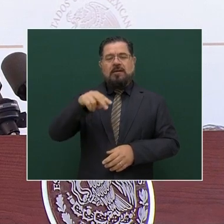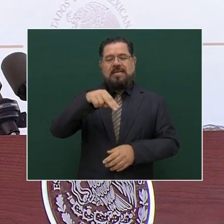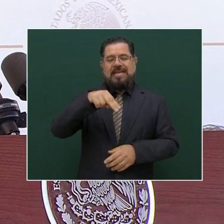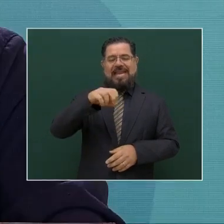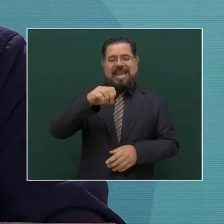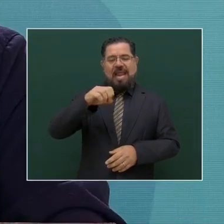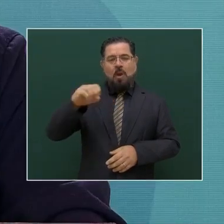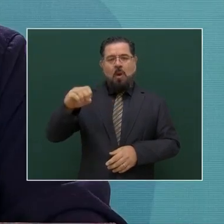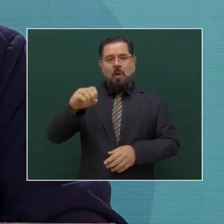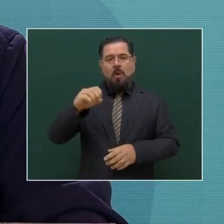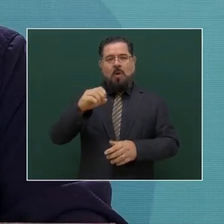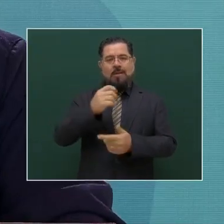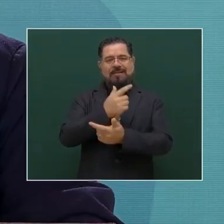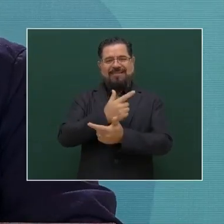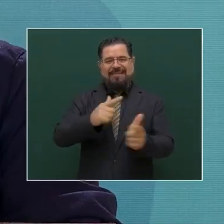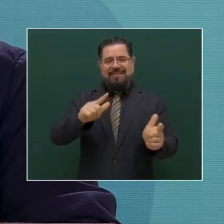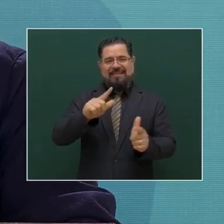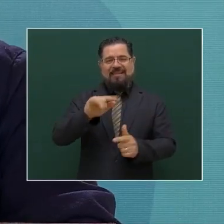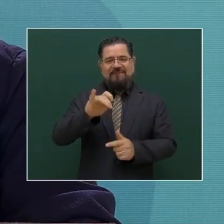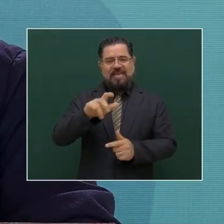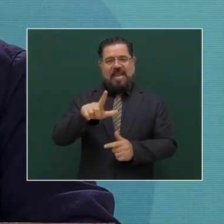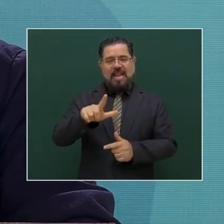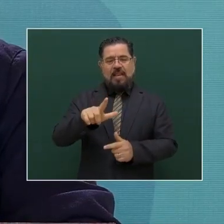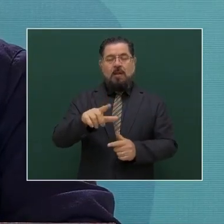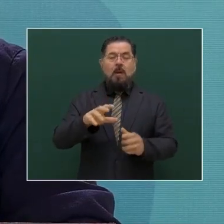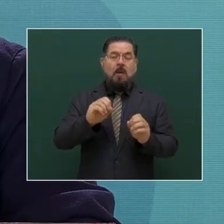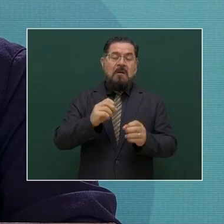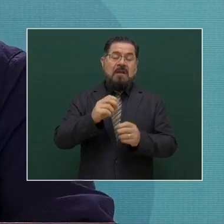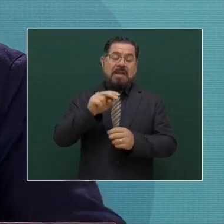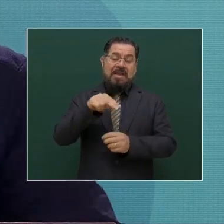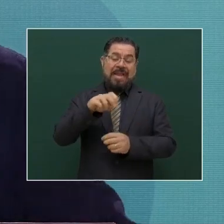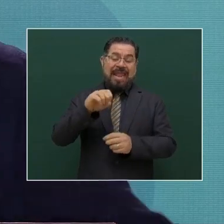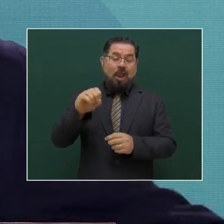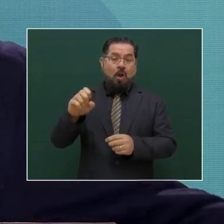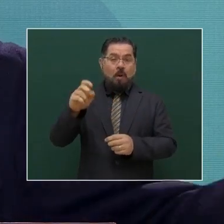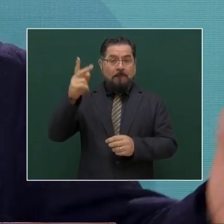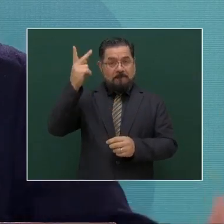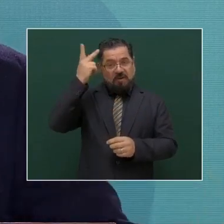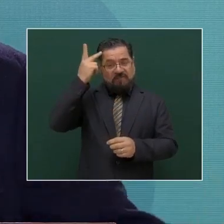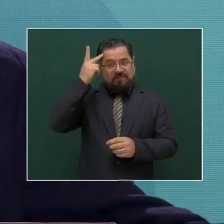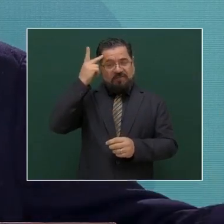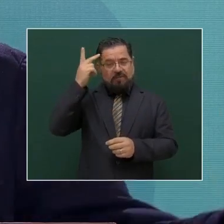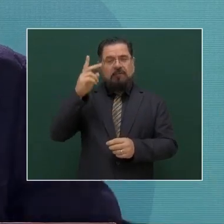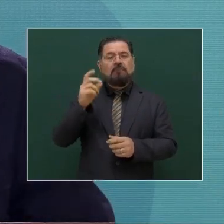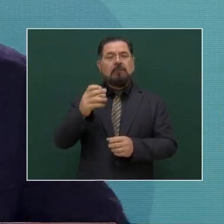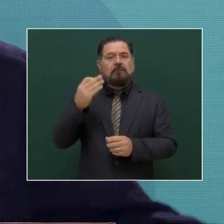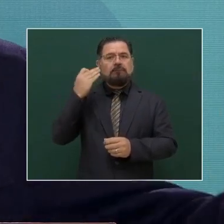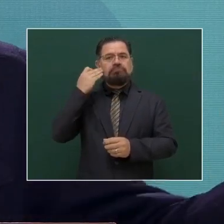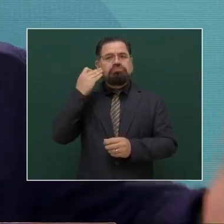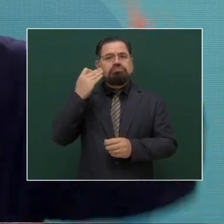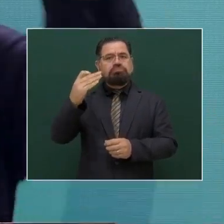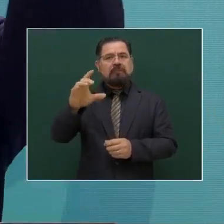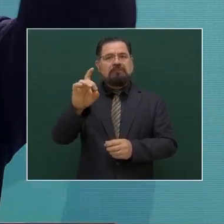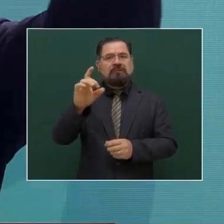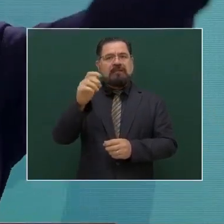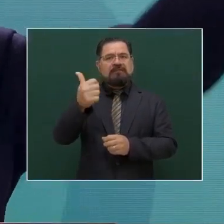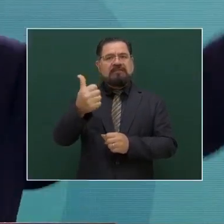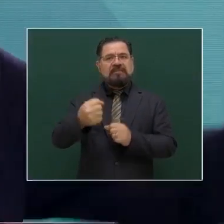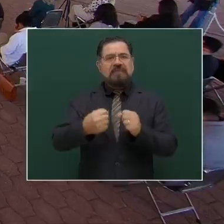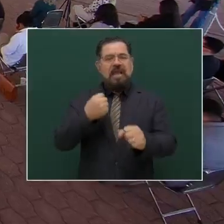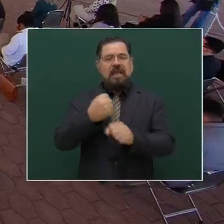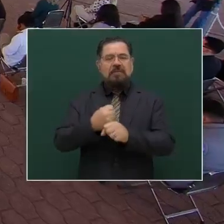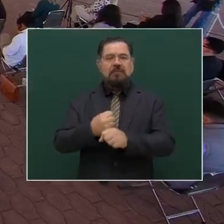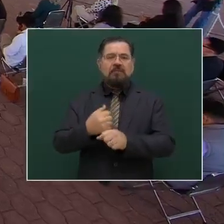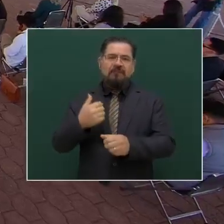neoporfirismo, 36 años. Entonces todavía falta seguir limpiando. Ahí está el